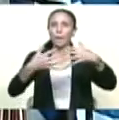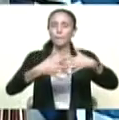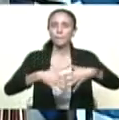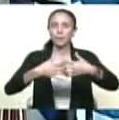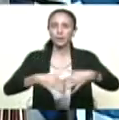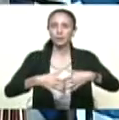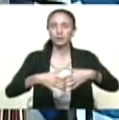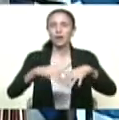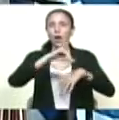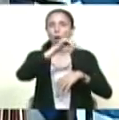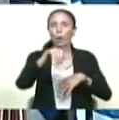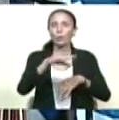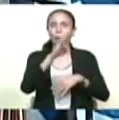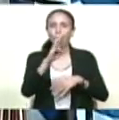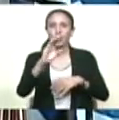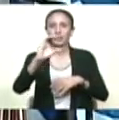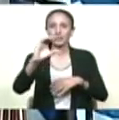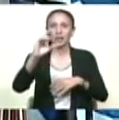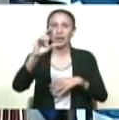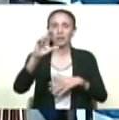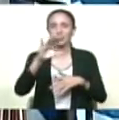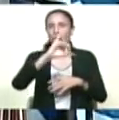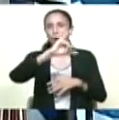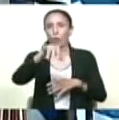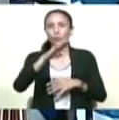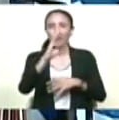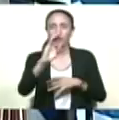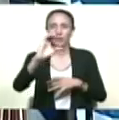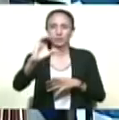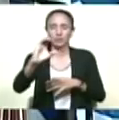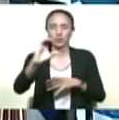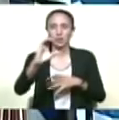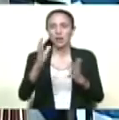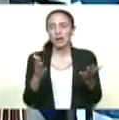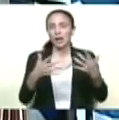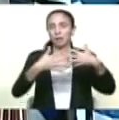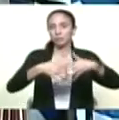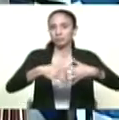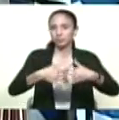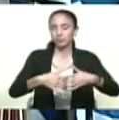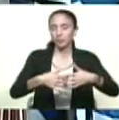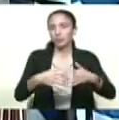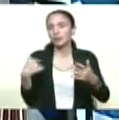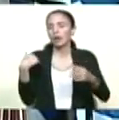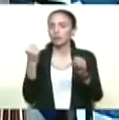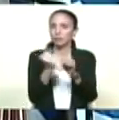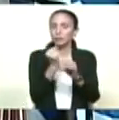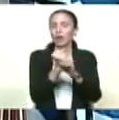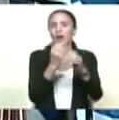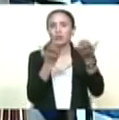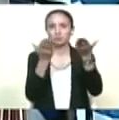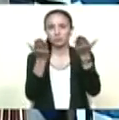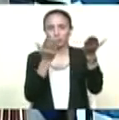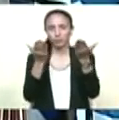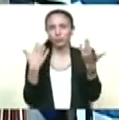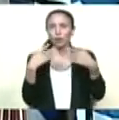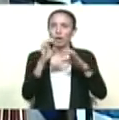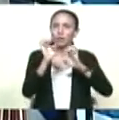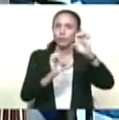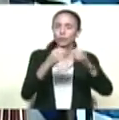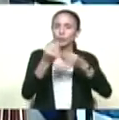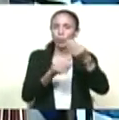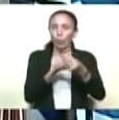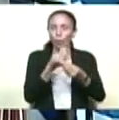j&b c energy que se encargaría de prestar servicios de evaluación